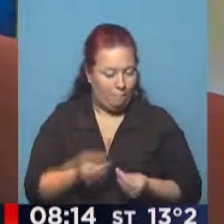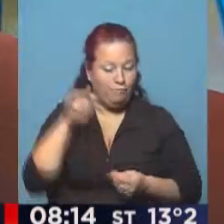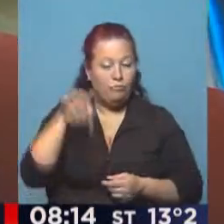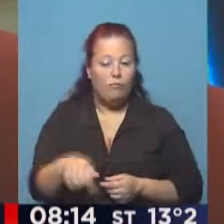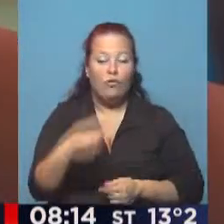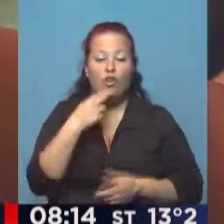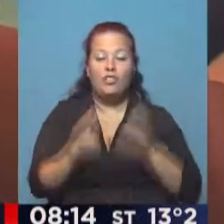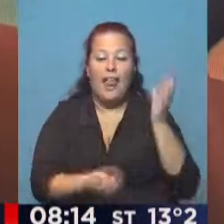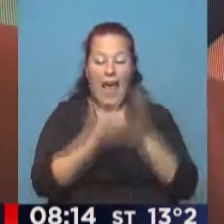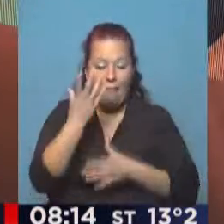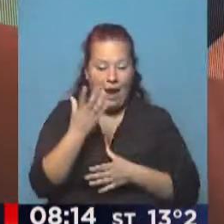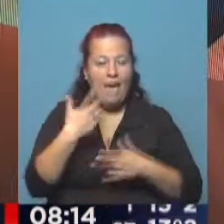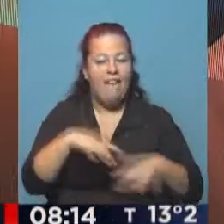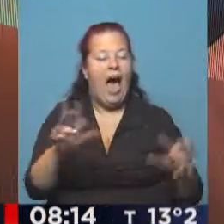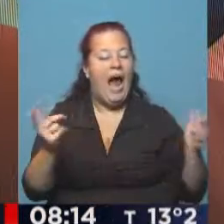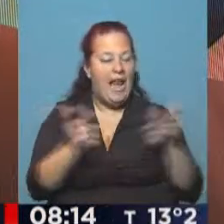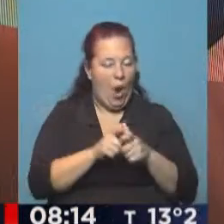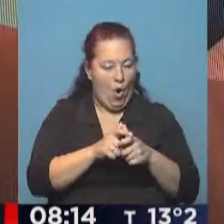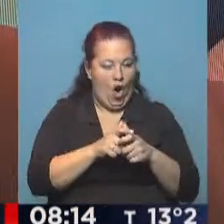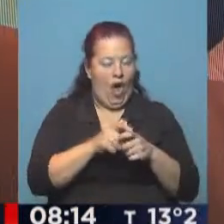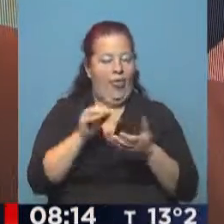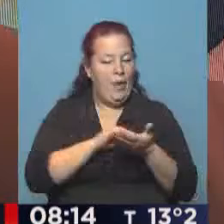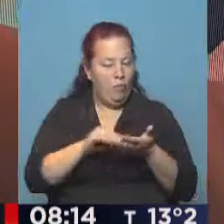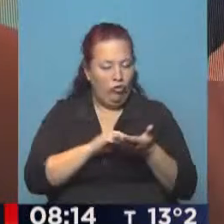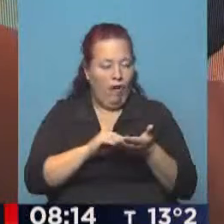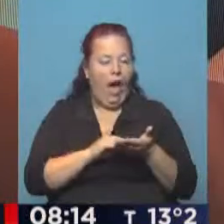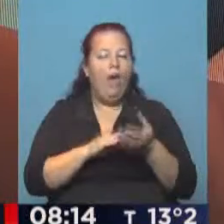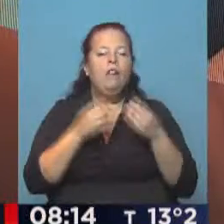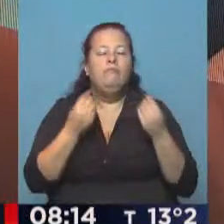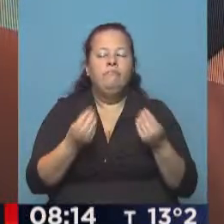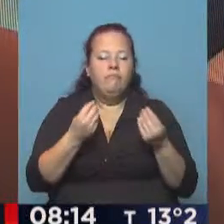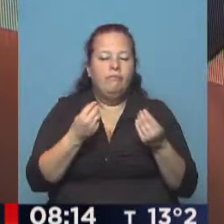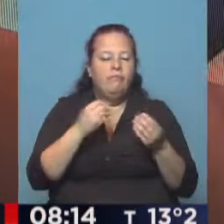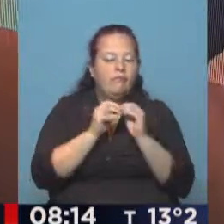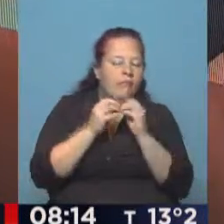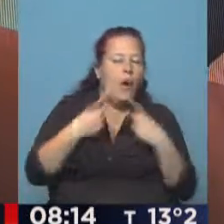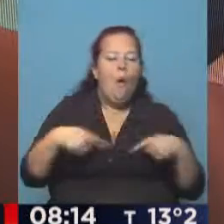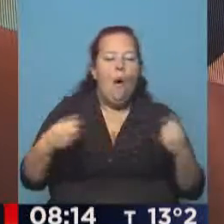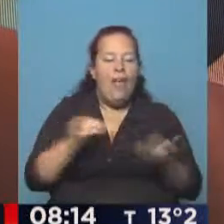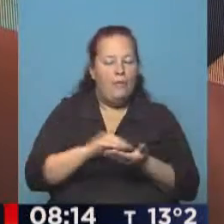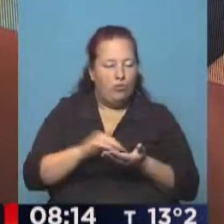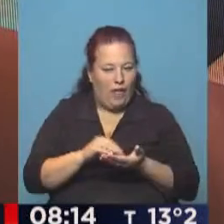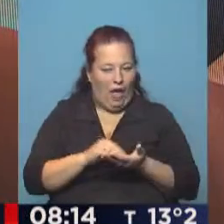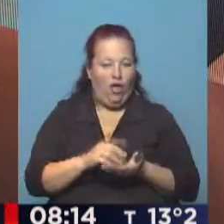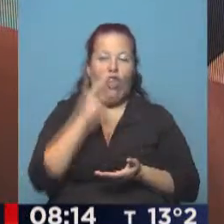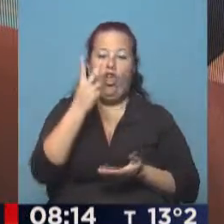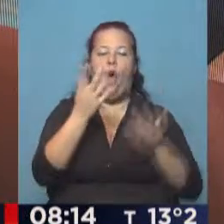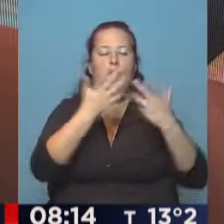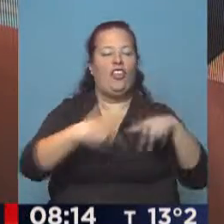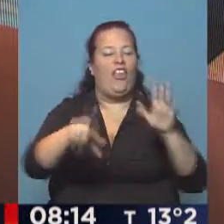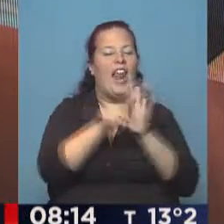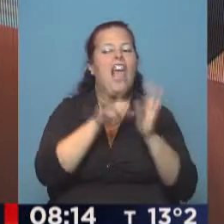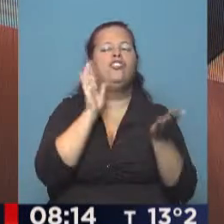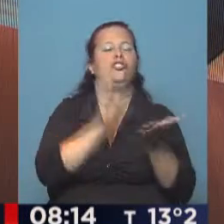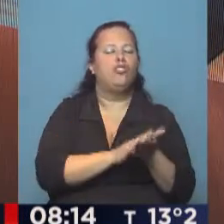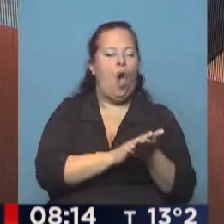partir de las 11 de la mañana va a haber sesión en la Cámara Baja. ¿Y qué es lo que van a tratar los diputados nacionales? Dos proyectos de ley que tienen que